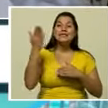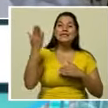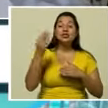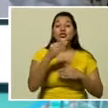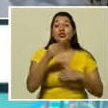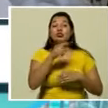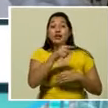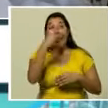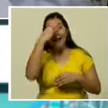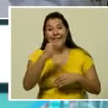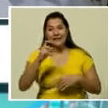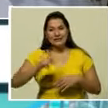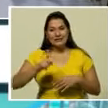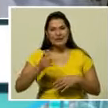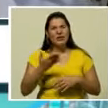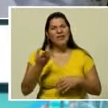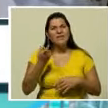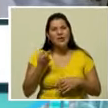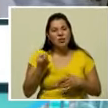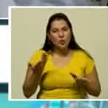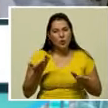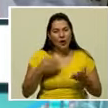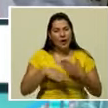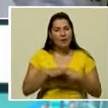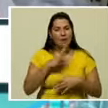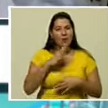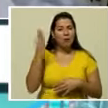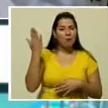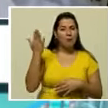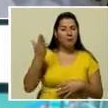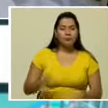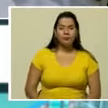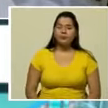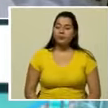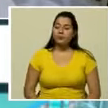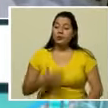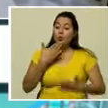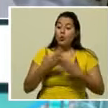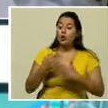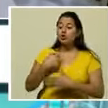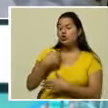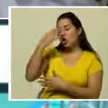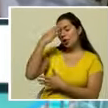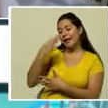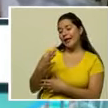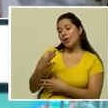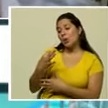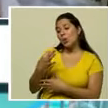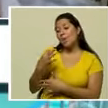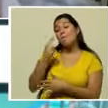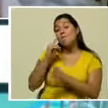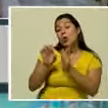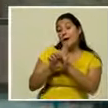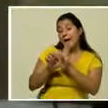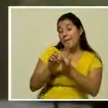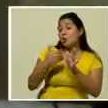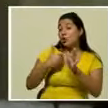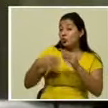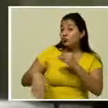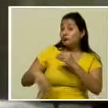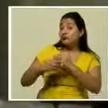necesarios? Yo creo que debió haber hablado, por ejemplo, de todo lo que